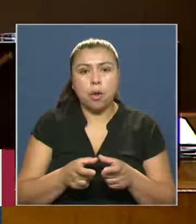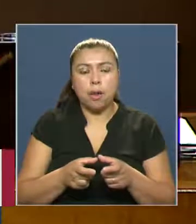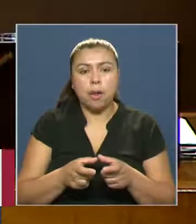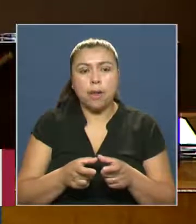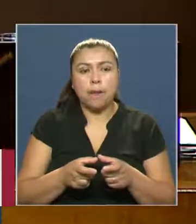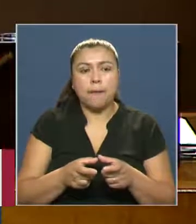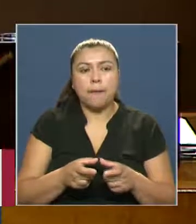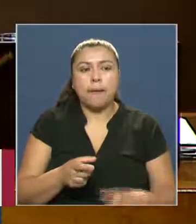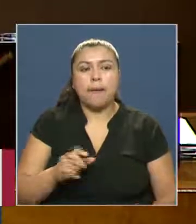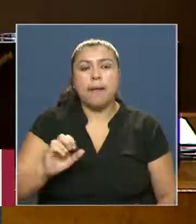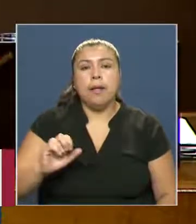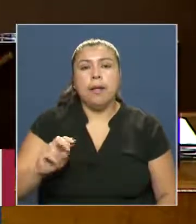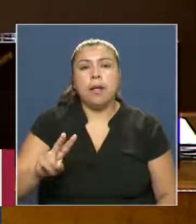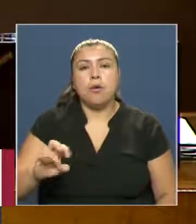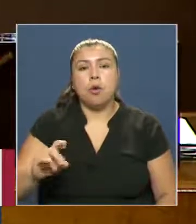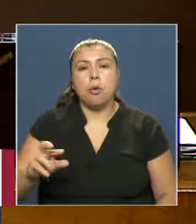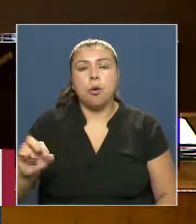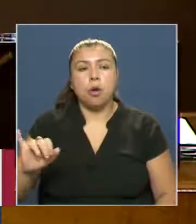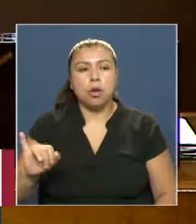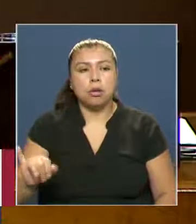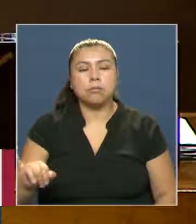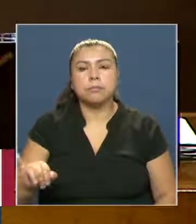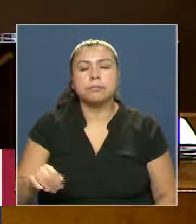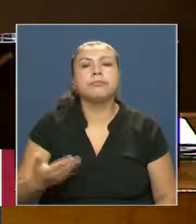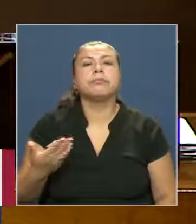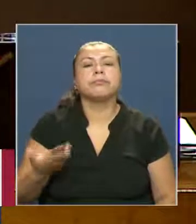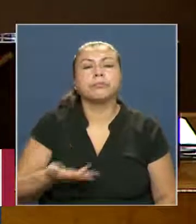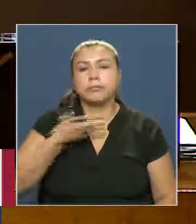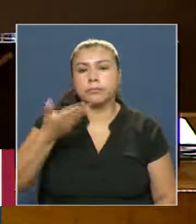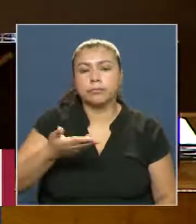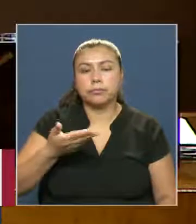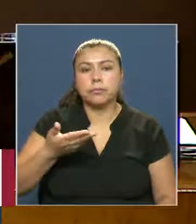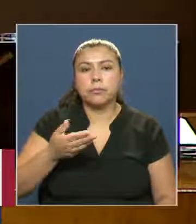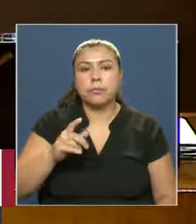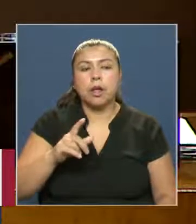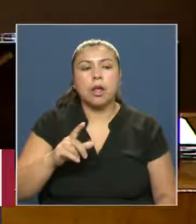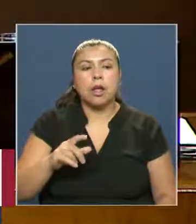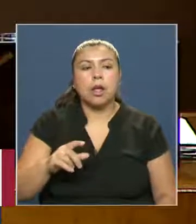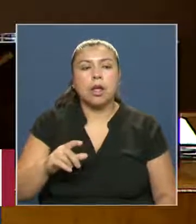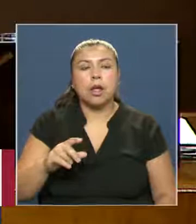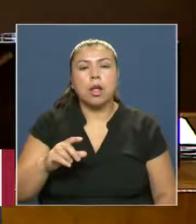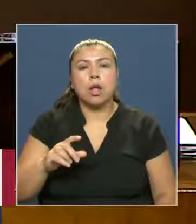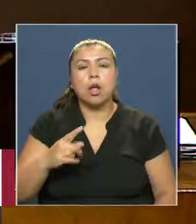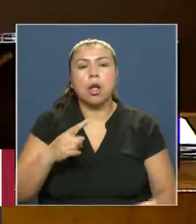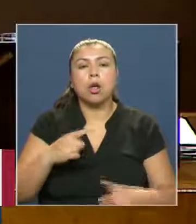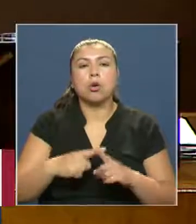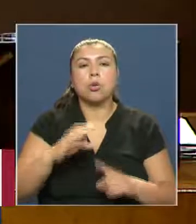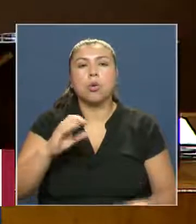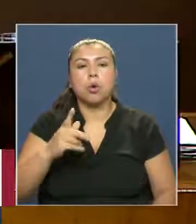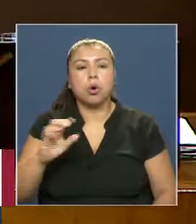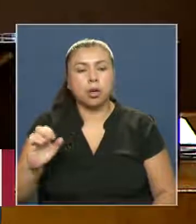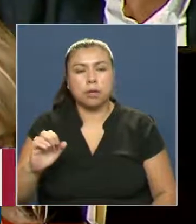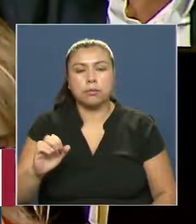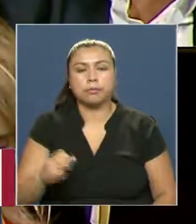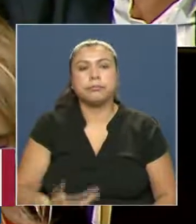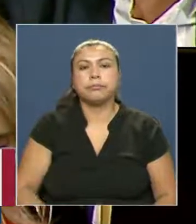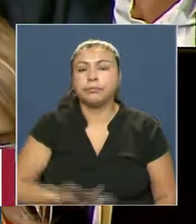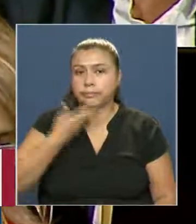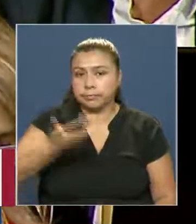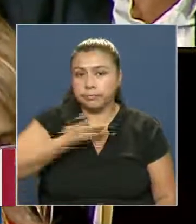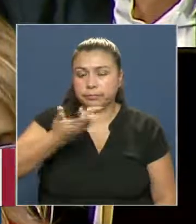Evolución Política, don Luciano Cruzcoque. Tiene usted la palabra hasta por 3 minutos.